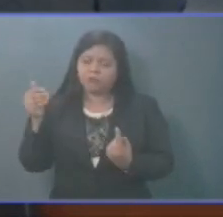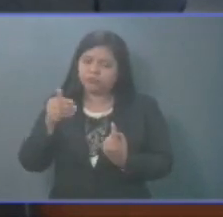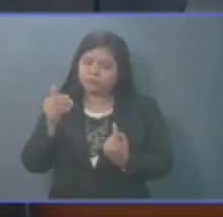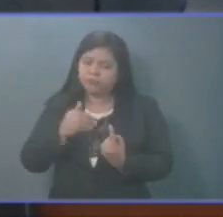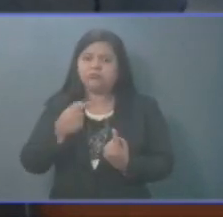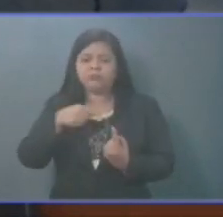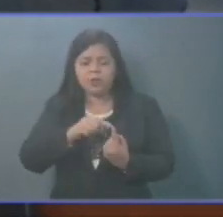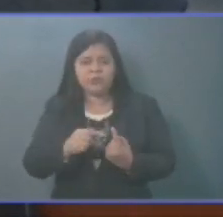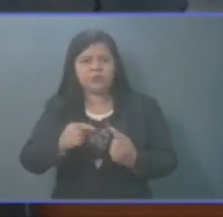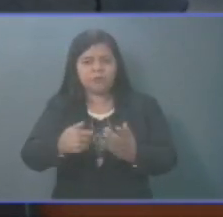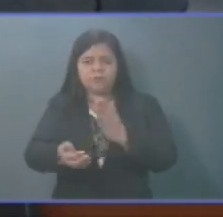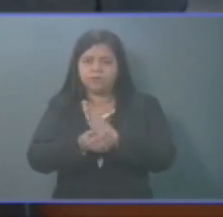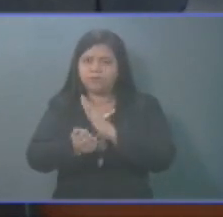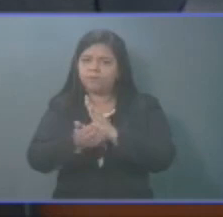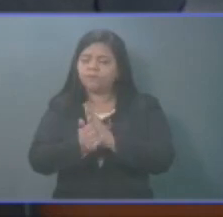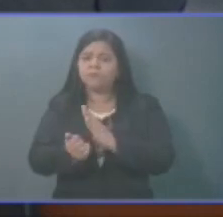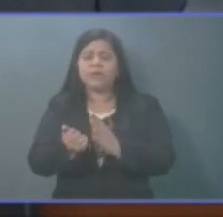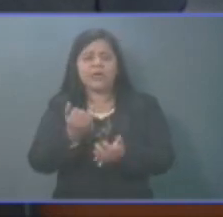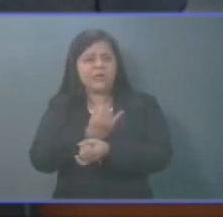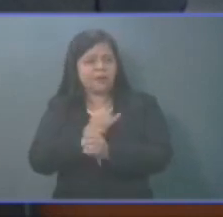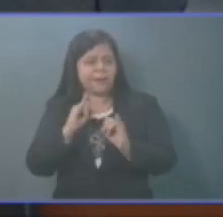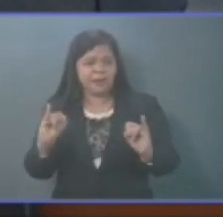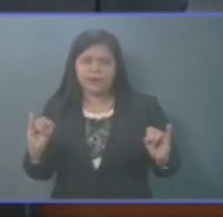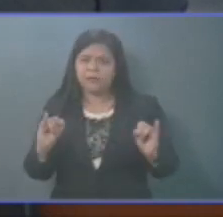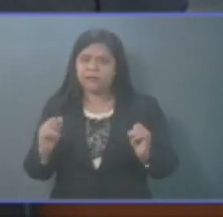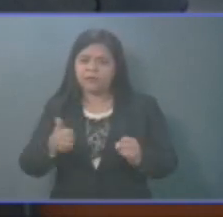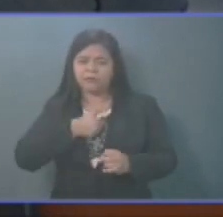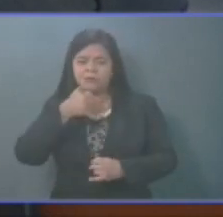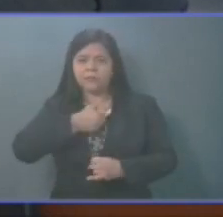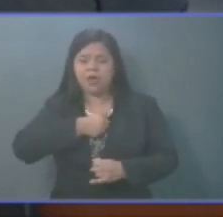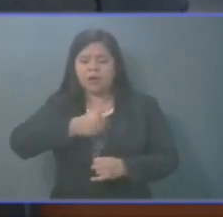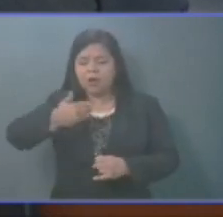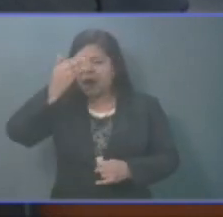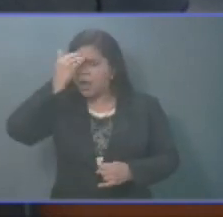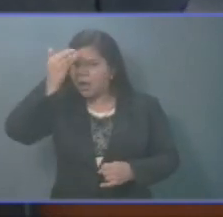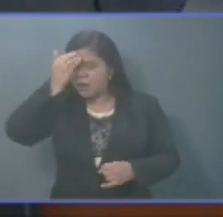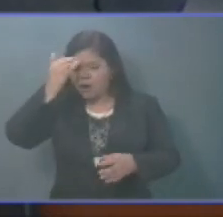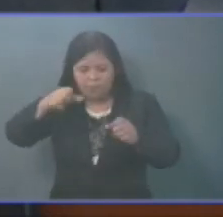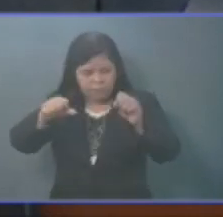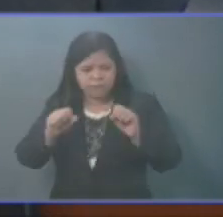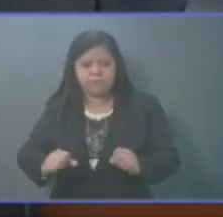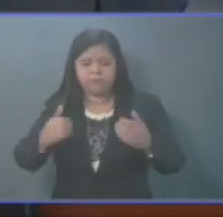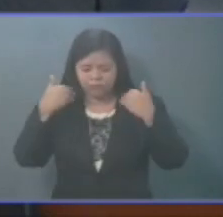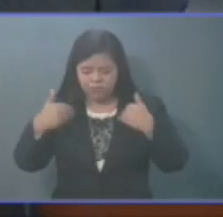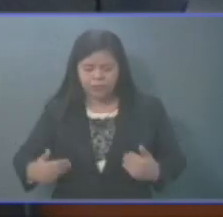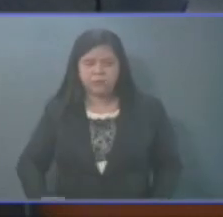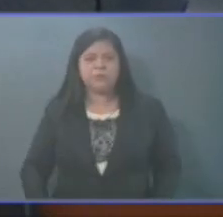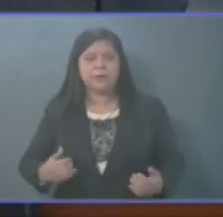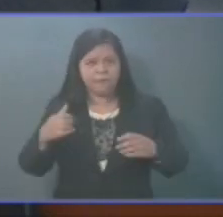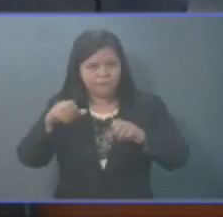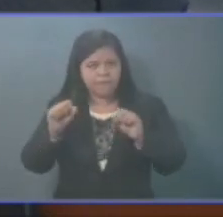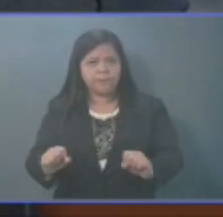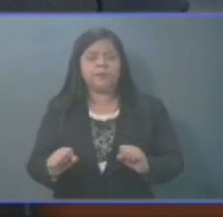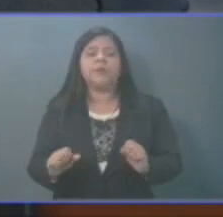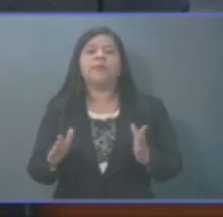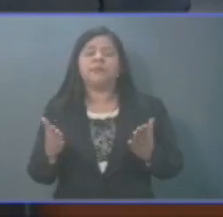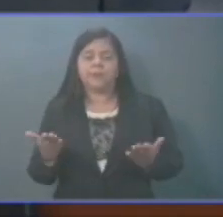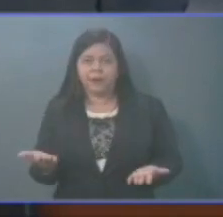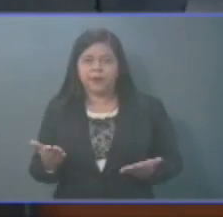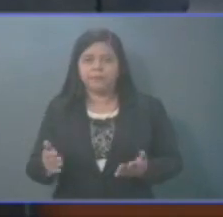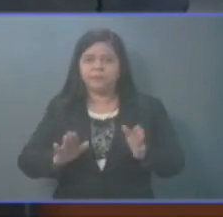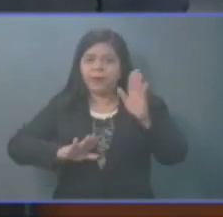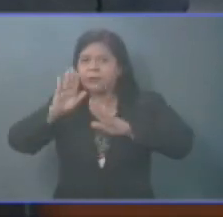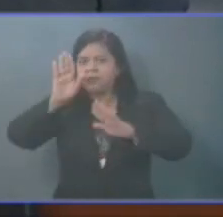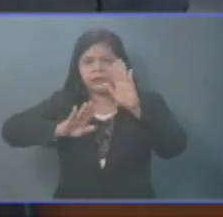y lograr su máxima independencia y capacidades físicas, mentales y sensoriales y vocacionales con la participación plena